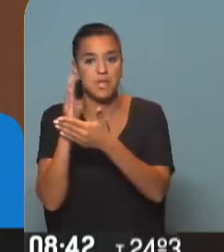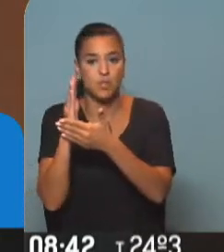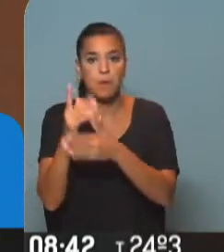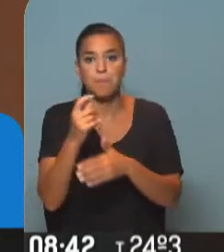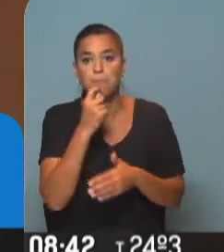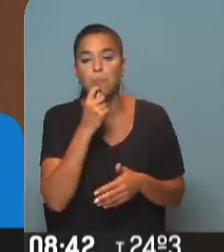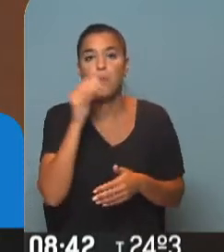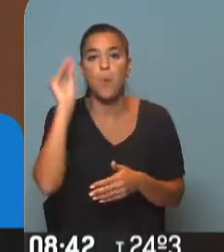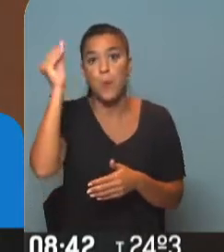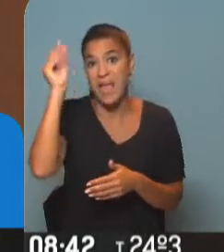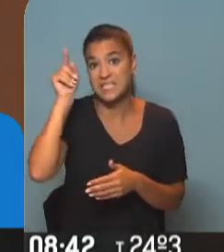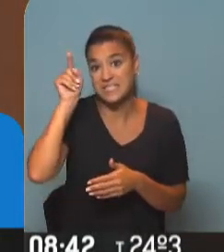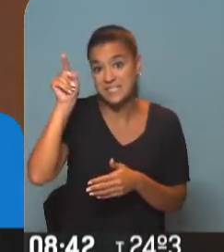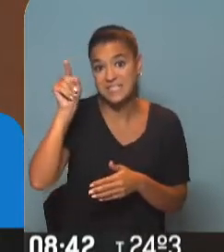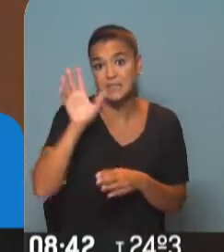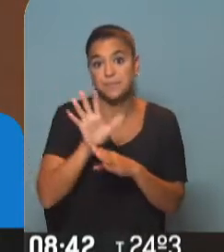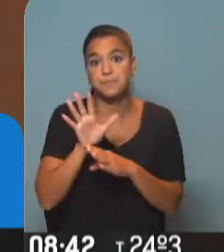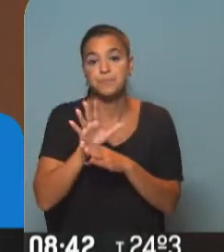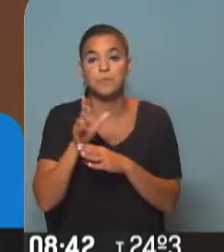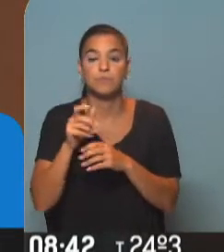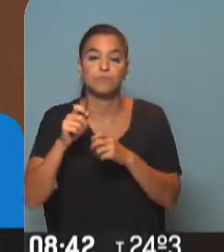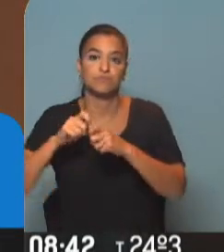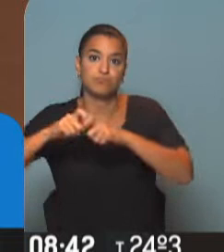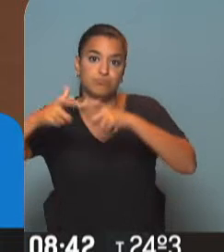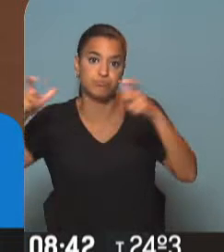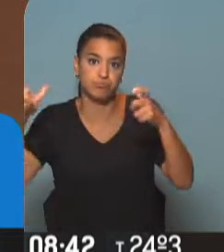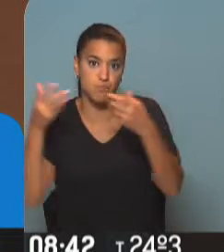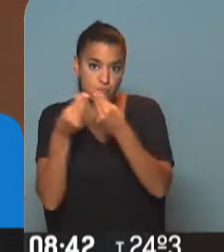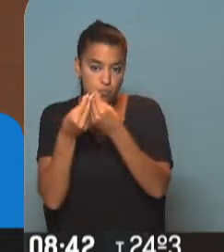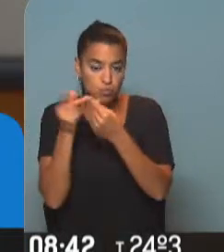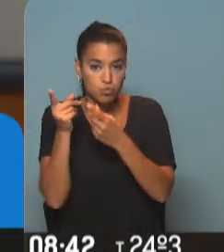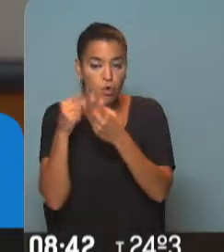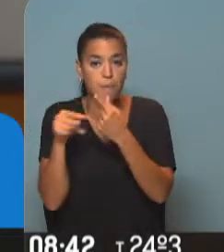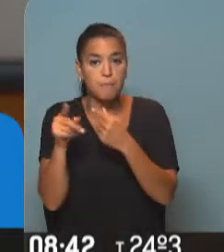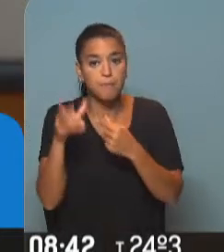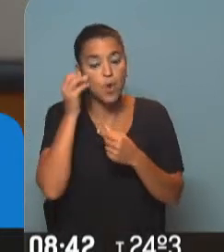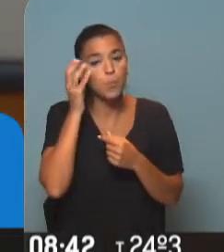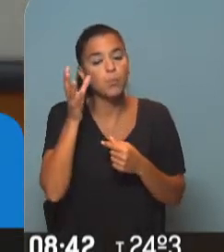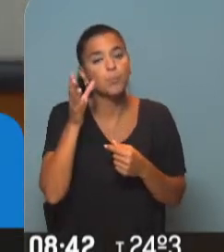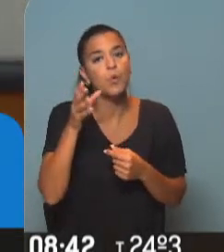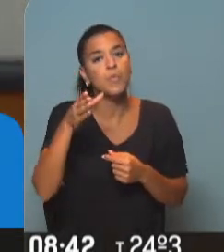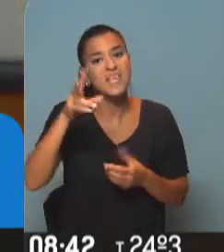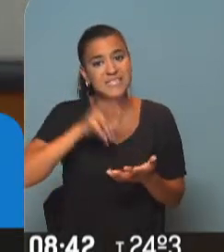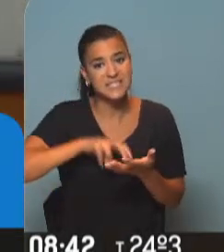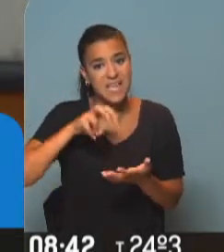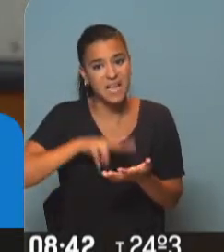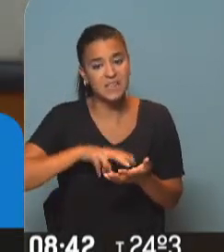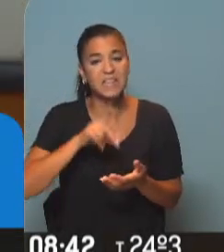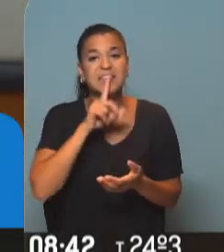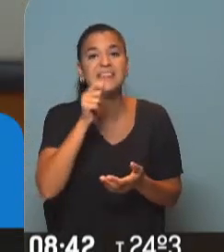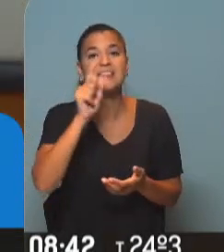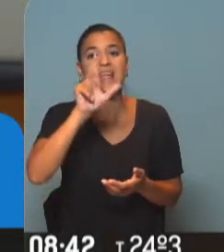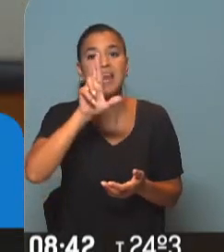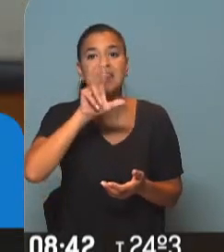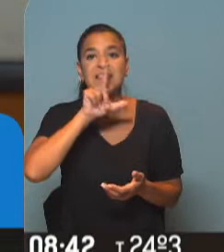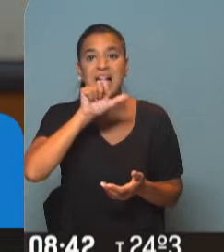ejemplo brasil que ha sido una zona endémica durante mucho tiempo no olvide mencionar en salta también en orán y tartagal hubo casos